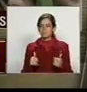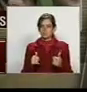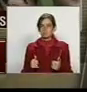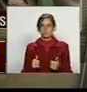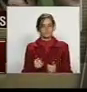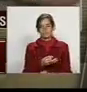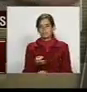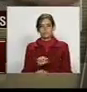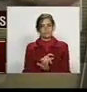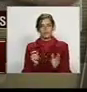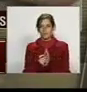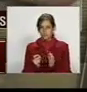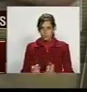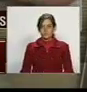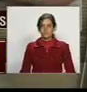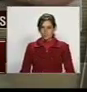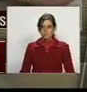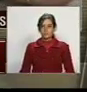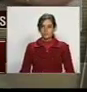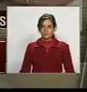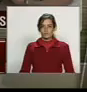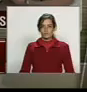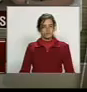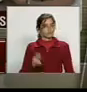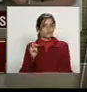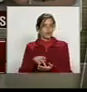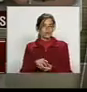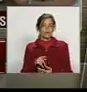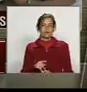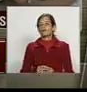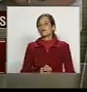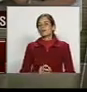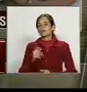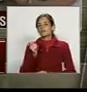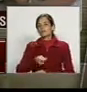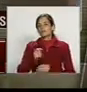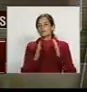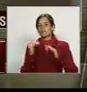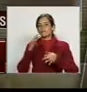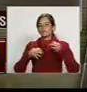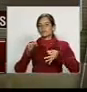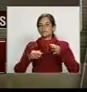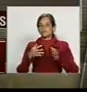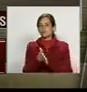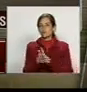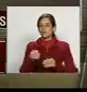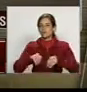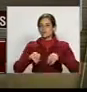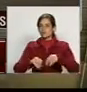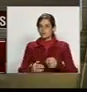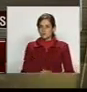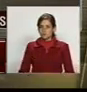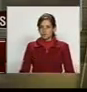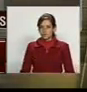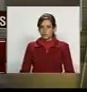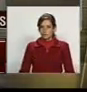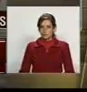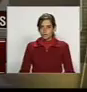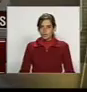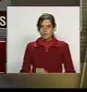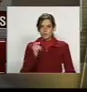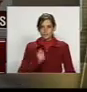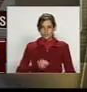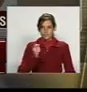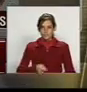óptimas condiciones, perfecto. ¿La participación del TCJ para el desarrollo, el buen desenvolvimiento de estos comicios? Bueno, el tribunal, como